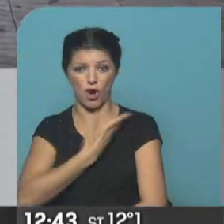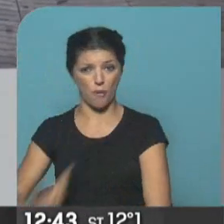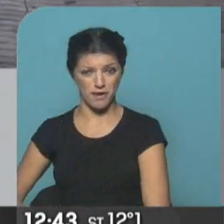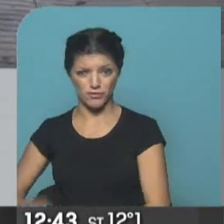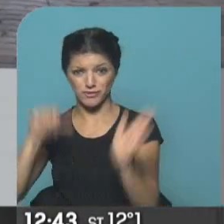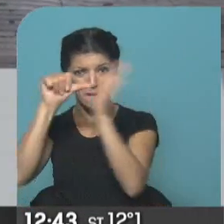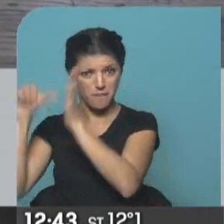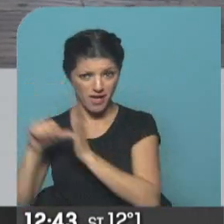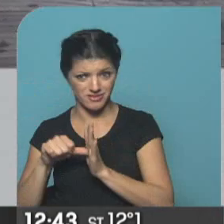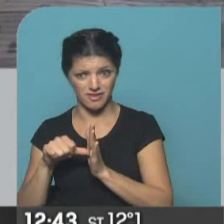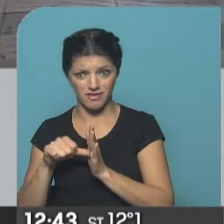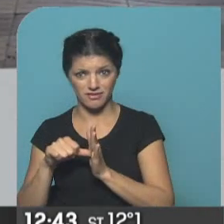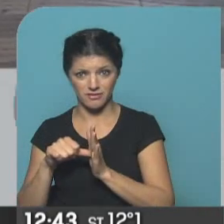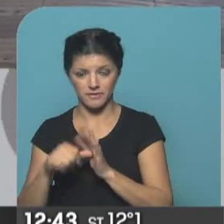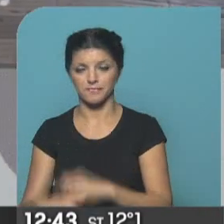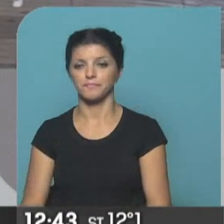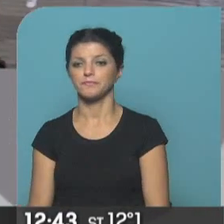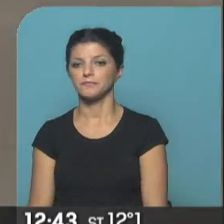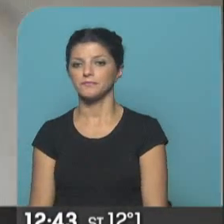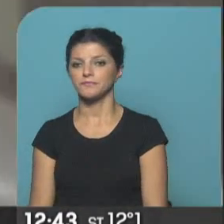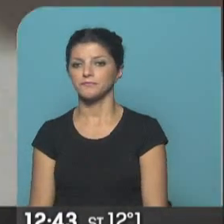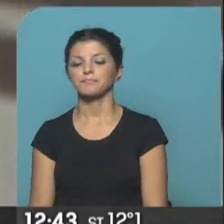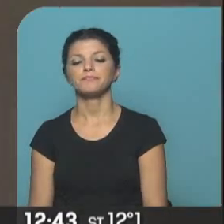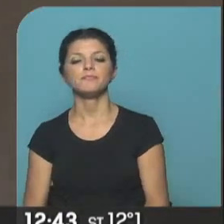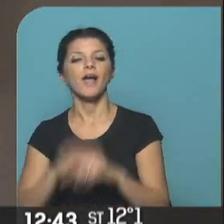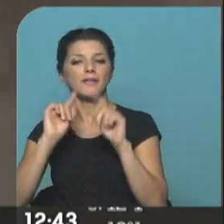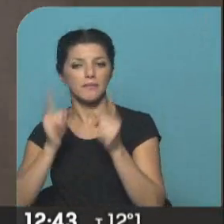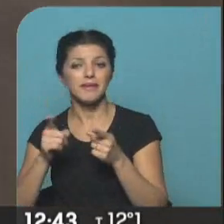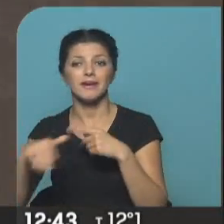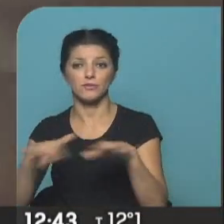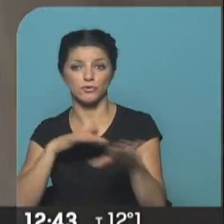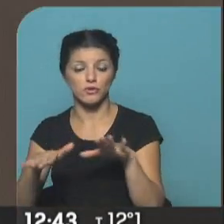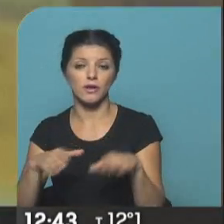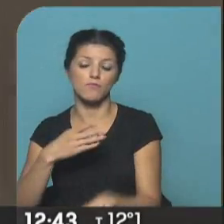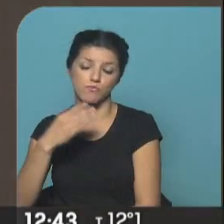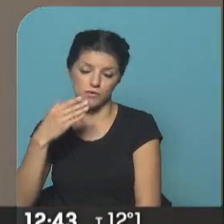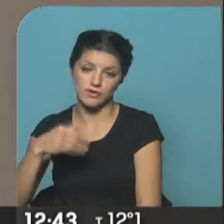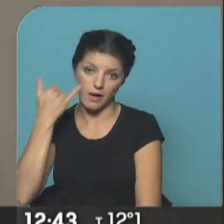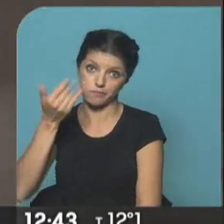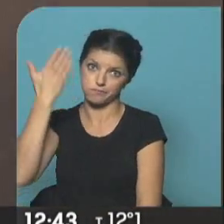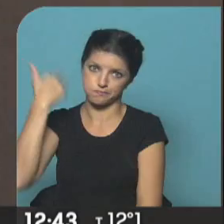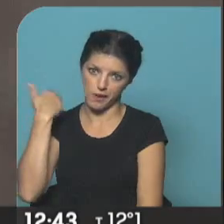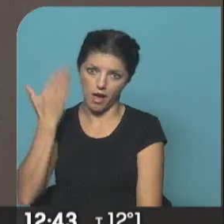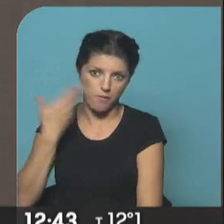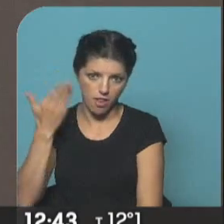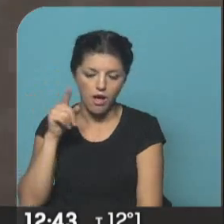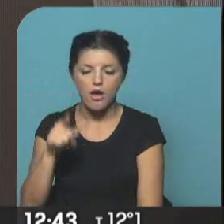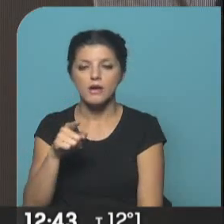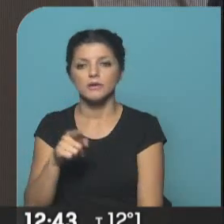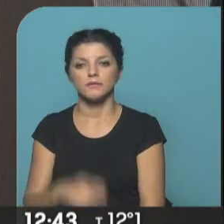dentro del espacio que se siente amenazado por este tipo de... Sí, y además la psicosis de la que venimos hablando tanto tiempo, ¿no, José? Porque en